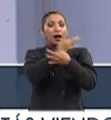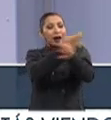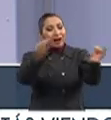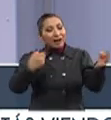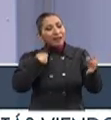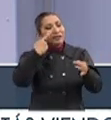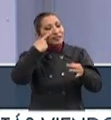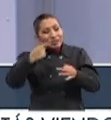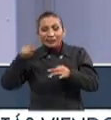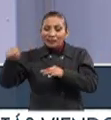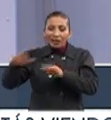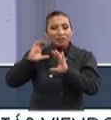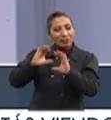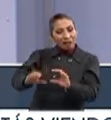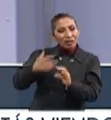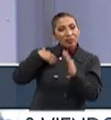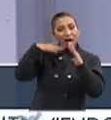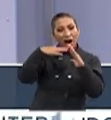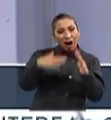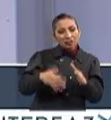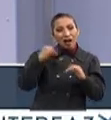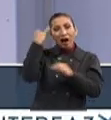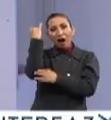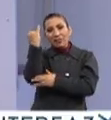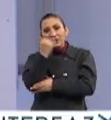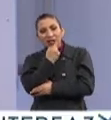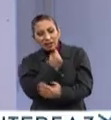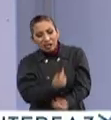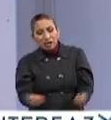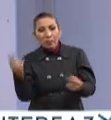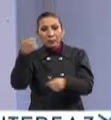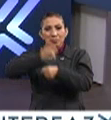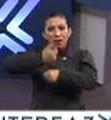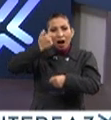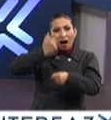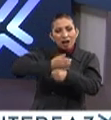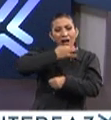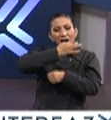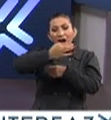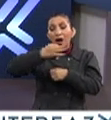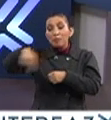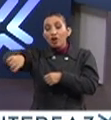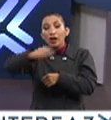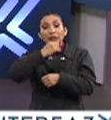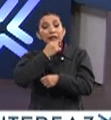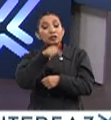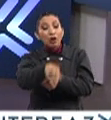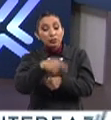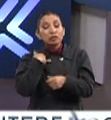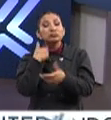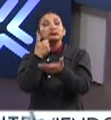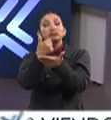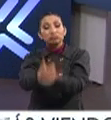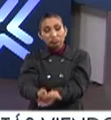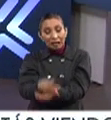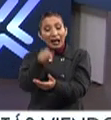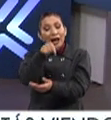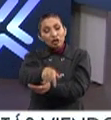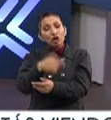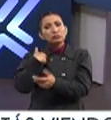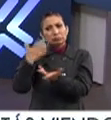de concientización desde la casa, en los jardines de niños, en las primarias, porque los niños son partícipes,